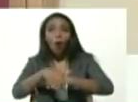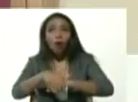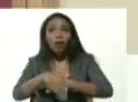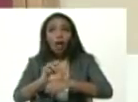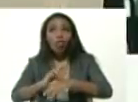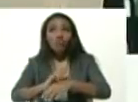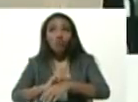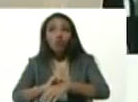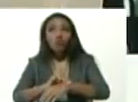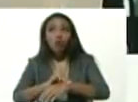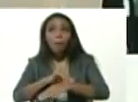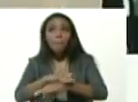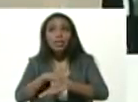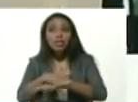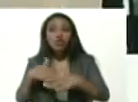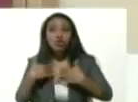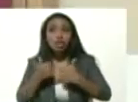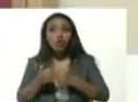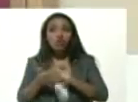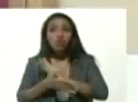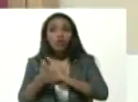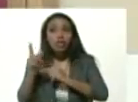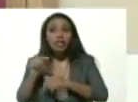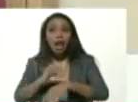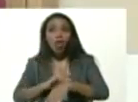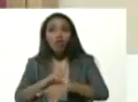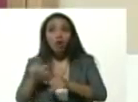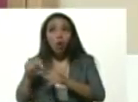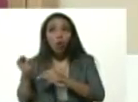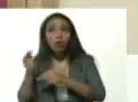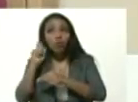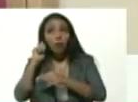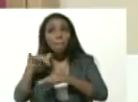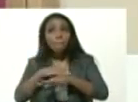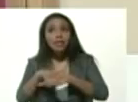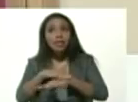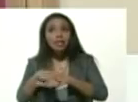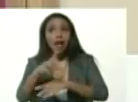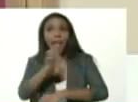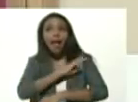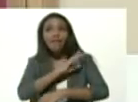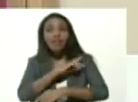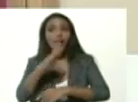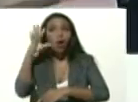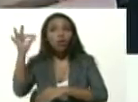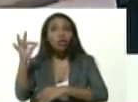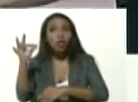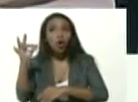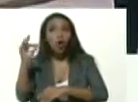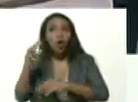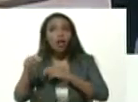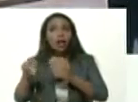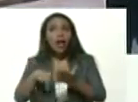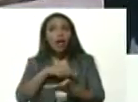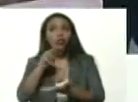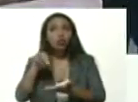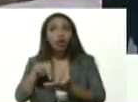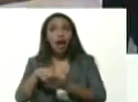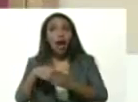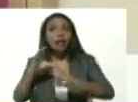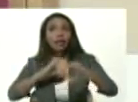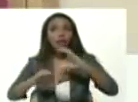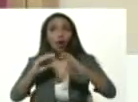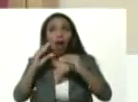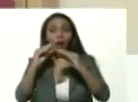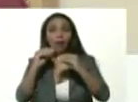Alvarado, a la doctora Gabriela Jiménez, ministra y jefa del Consejo Nacional Científico, para que le hable a nuestro pueblo de